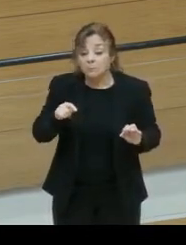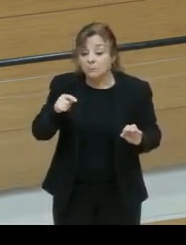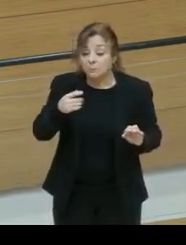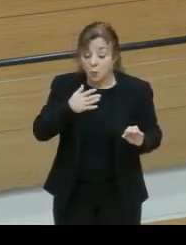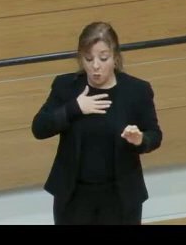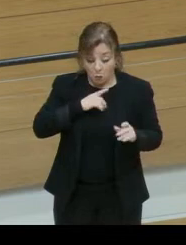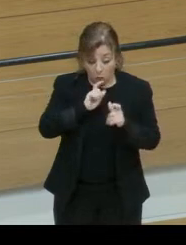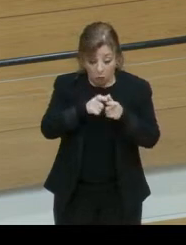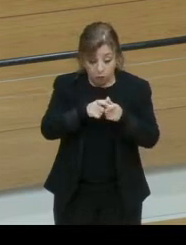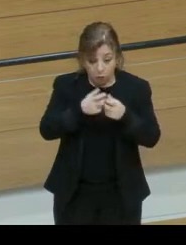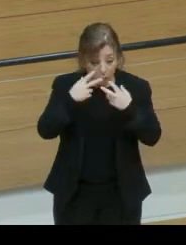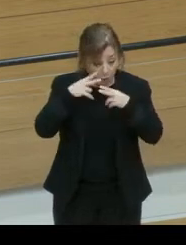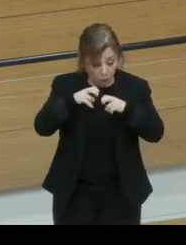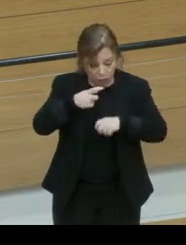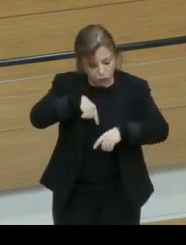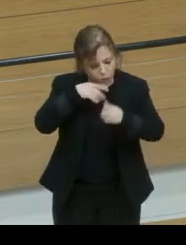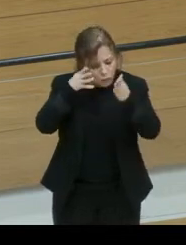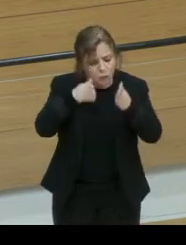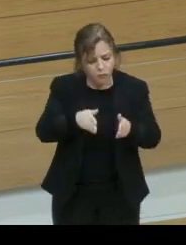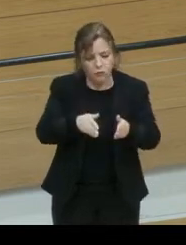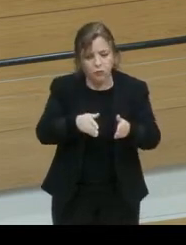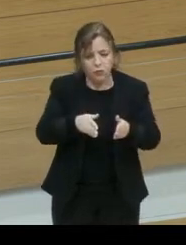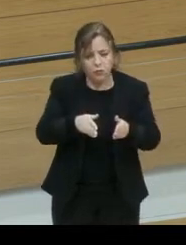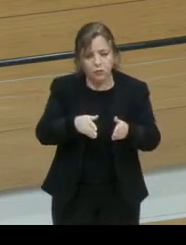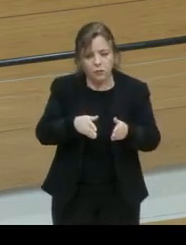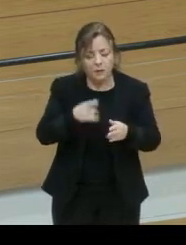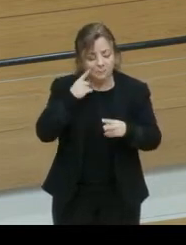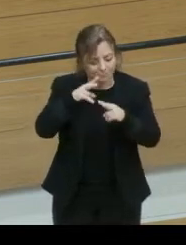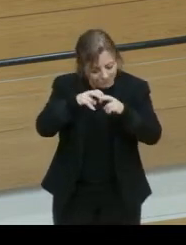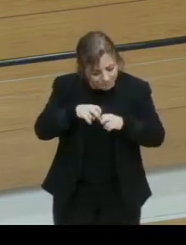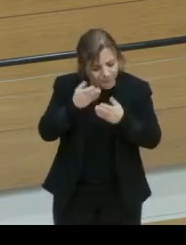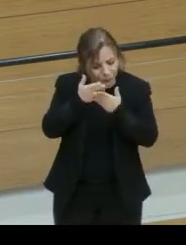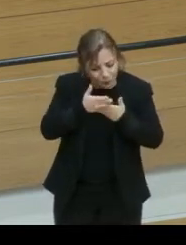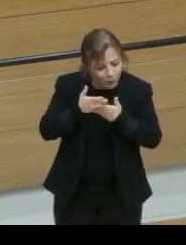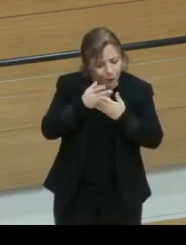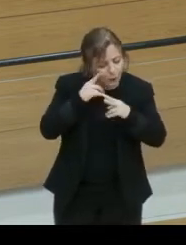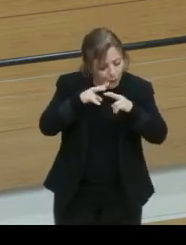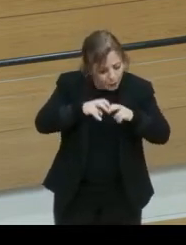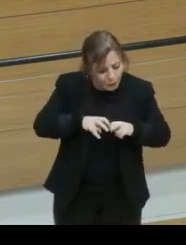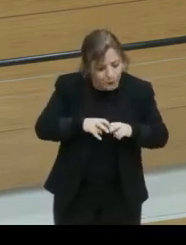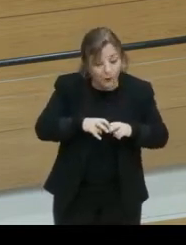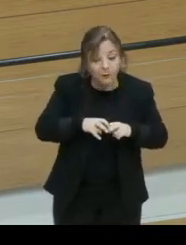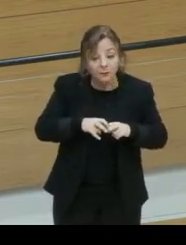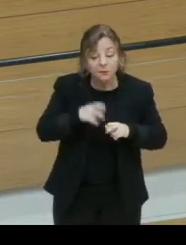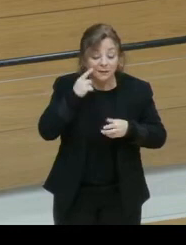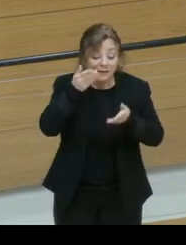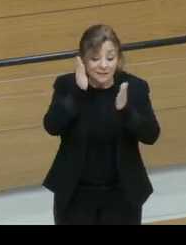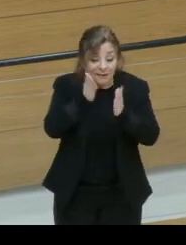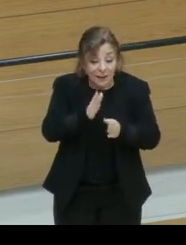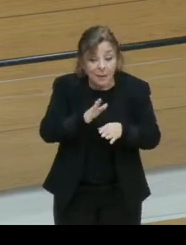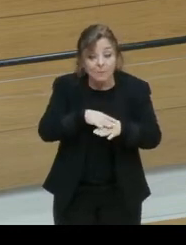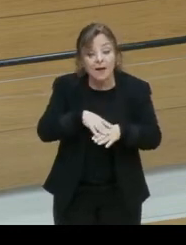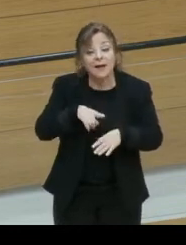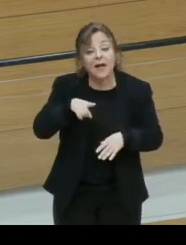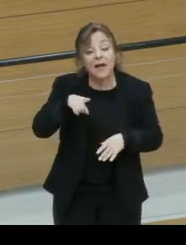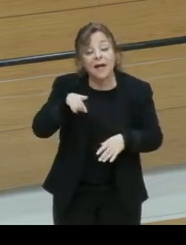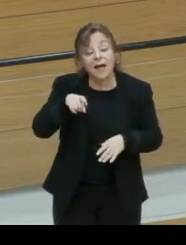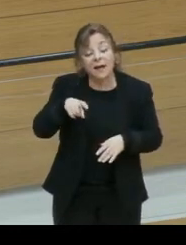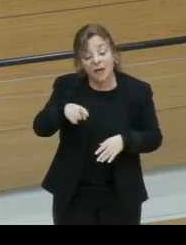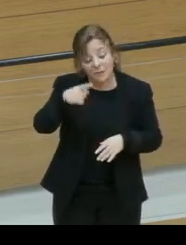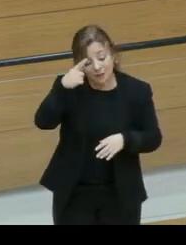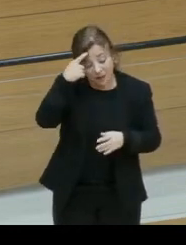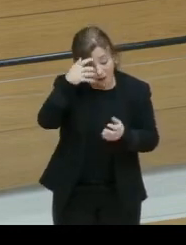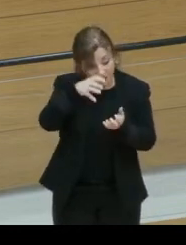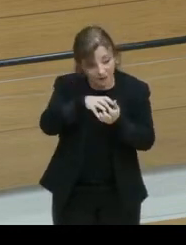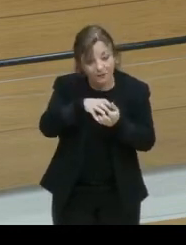grupo de investigación nos centramos en el análisis, en el estudio de terapias para el cáncer cerebral y un